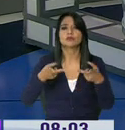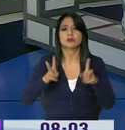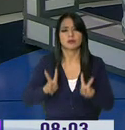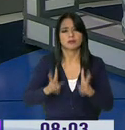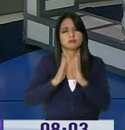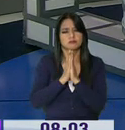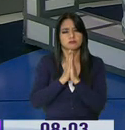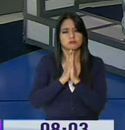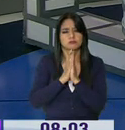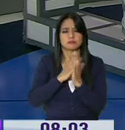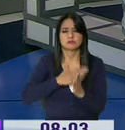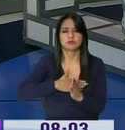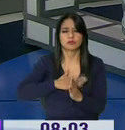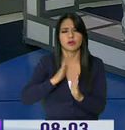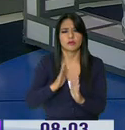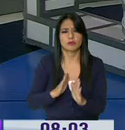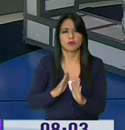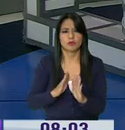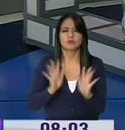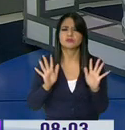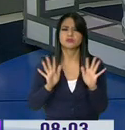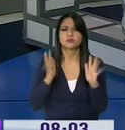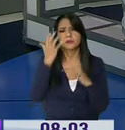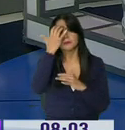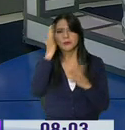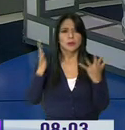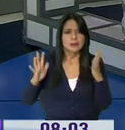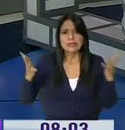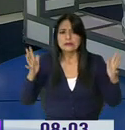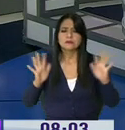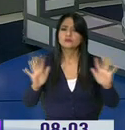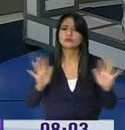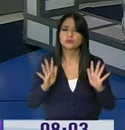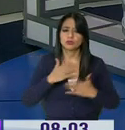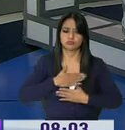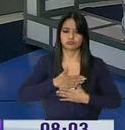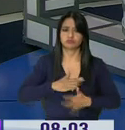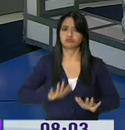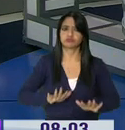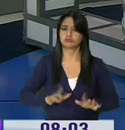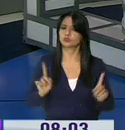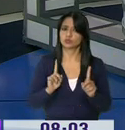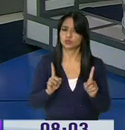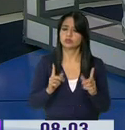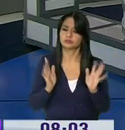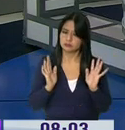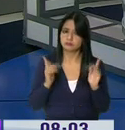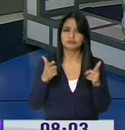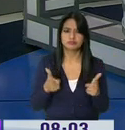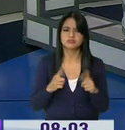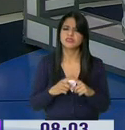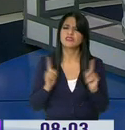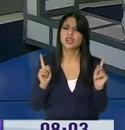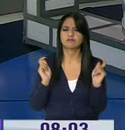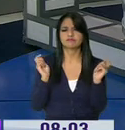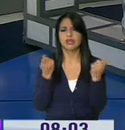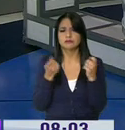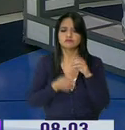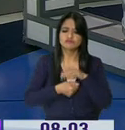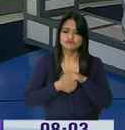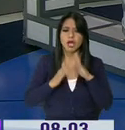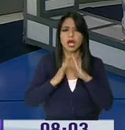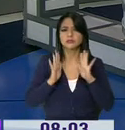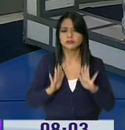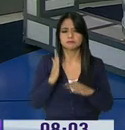favor, no distensionarnos, no pensar de que todo ha pasado, e ir preparando una celebración distinta, ¿no? Así es, bueno, como